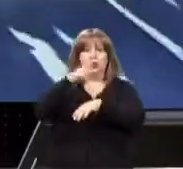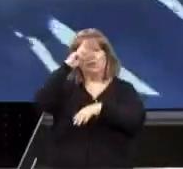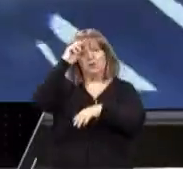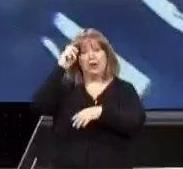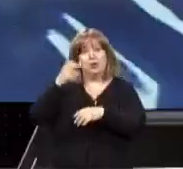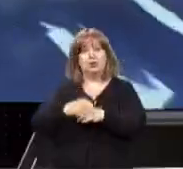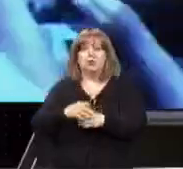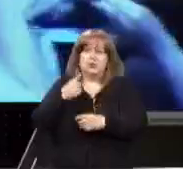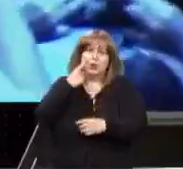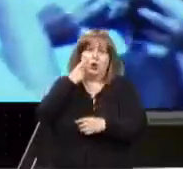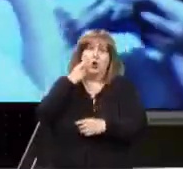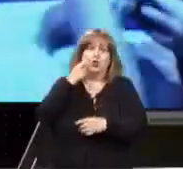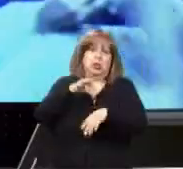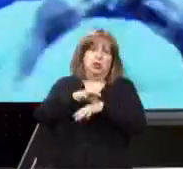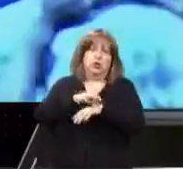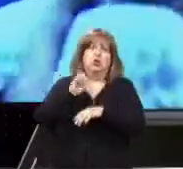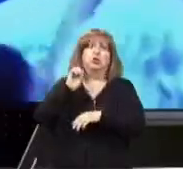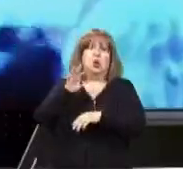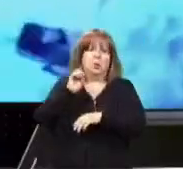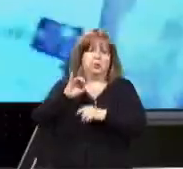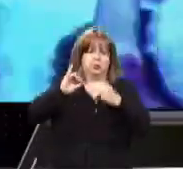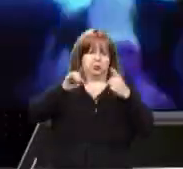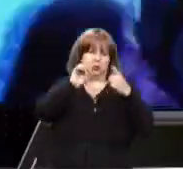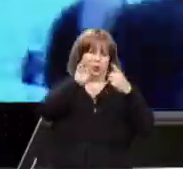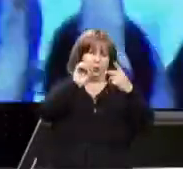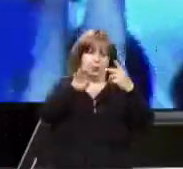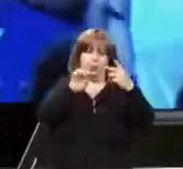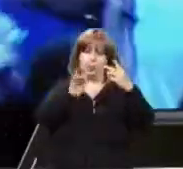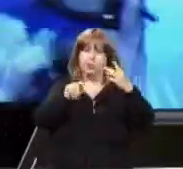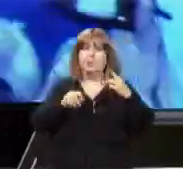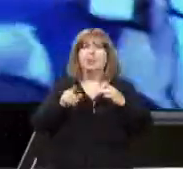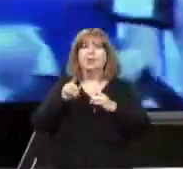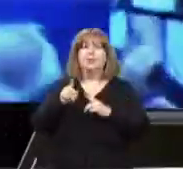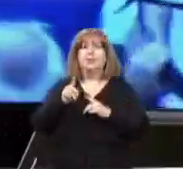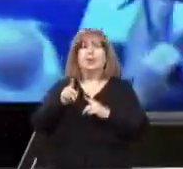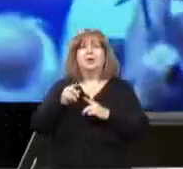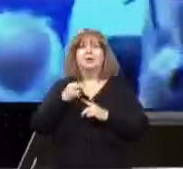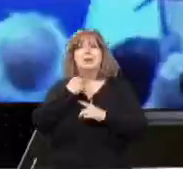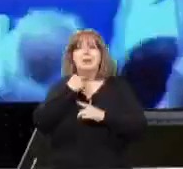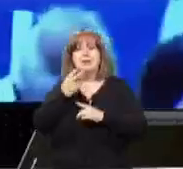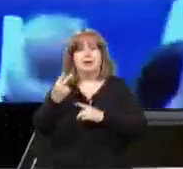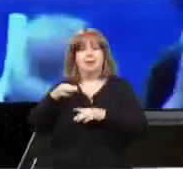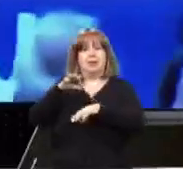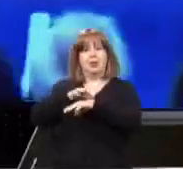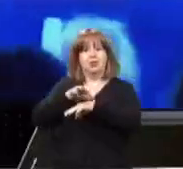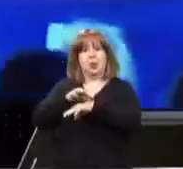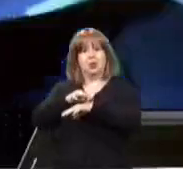nombres? Sí. Incluso hay una hija de uno de los médicos que